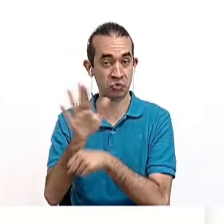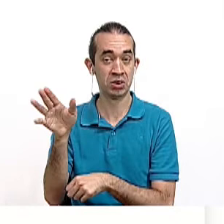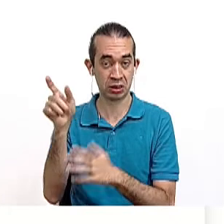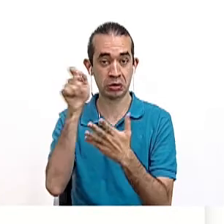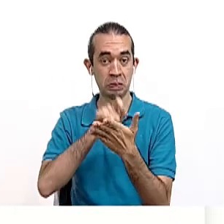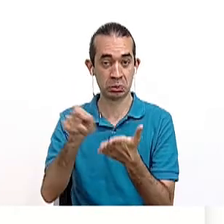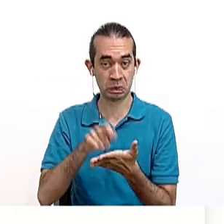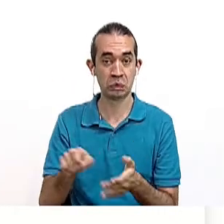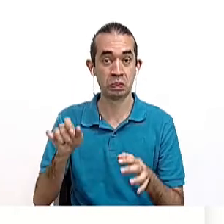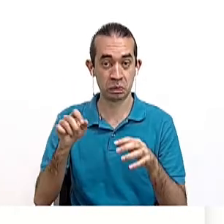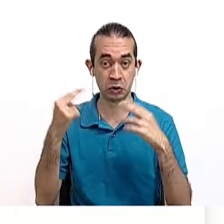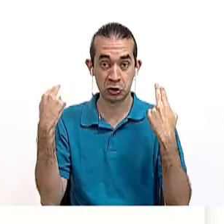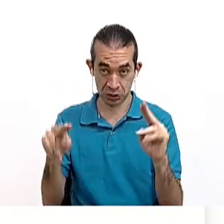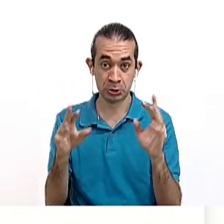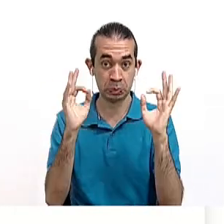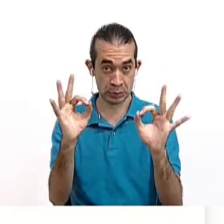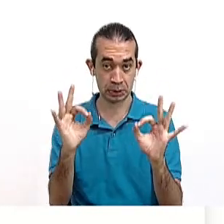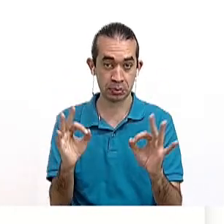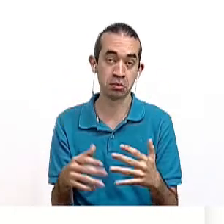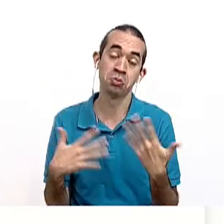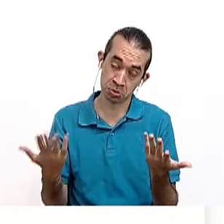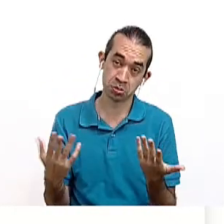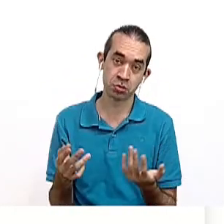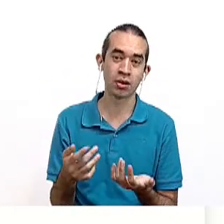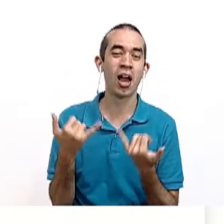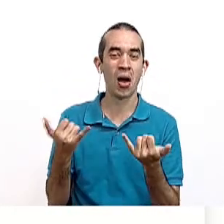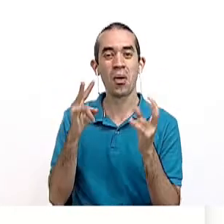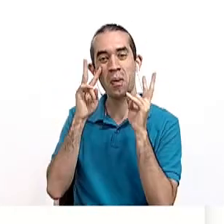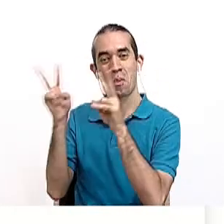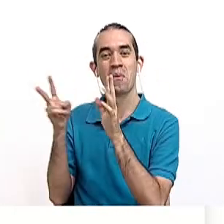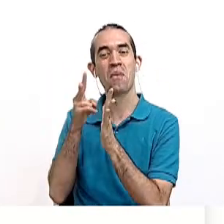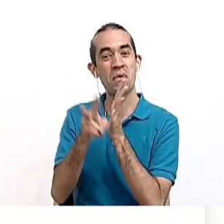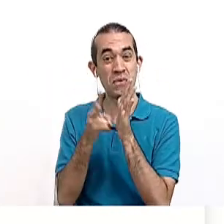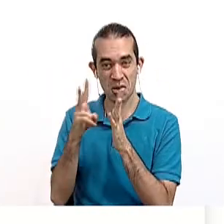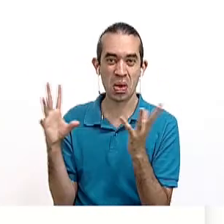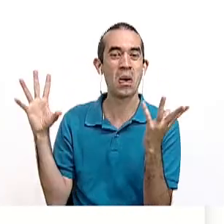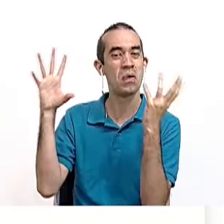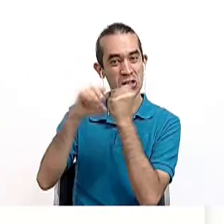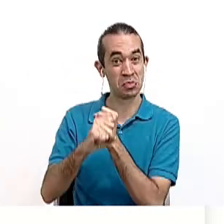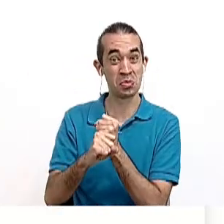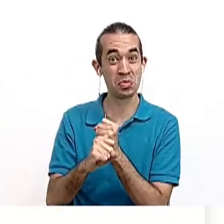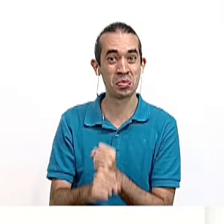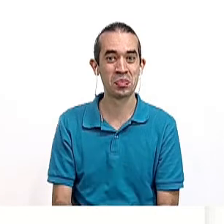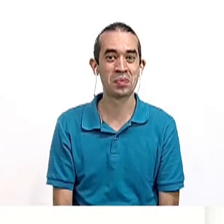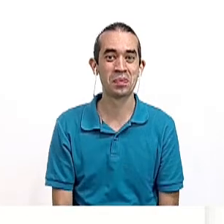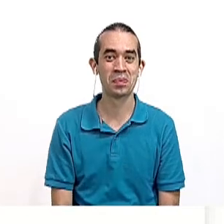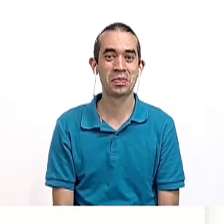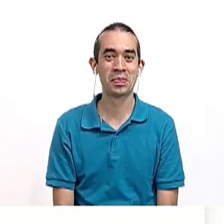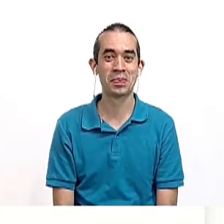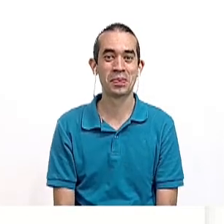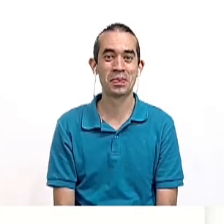¿Sí? Bueno, ¿qué les parece si vemos el video de recapitulación?